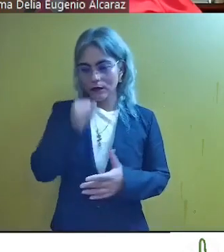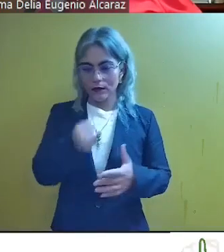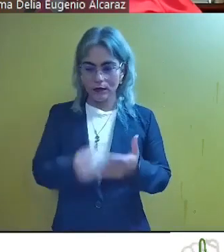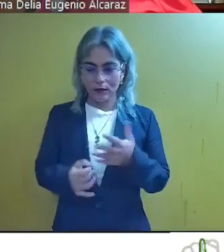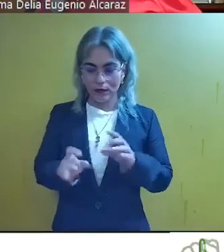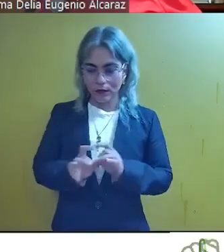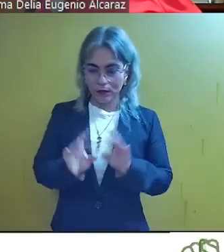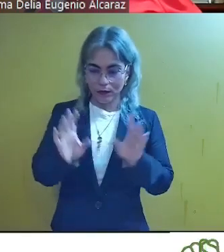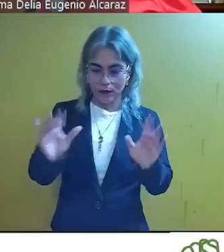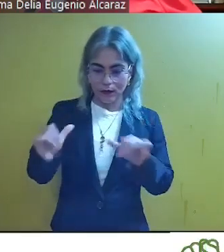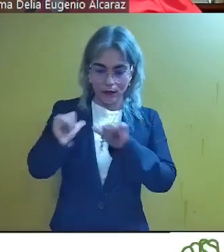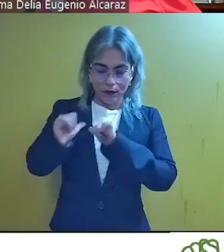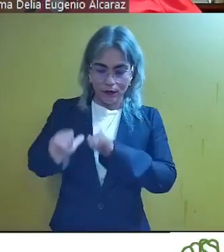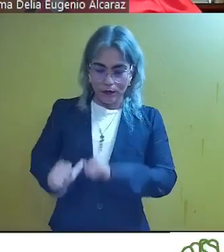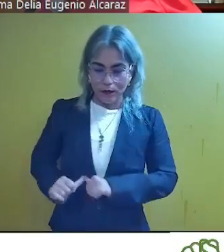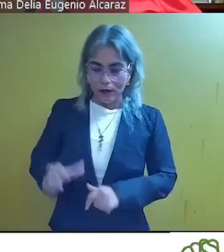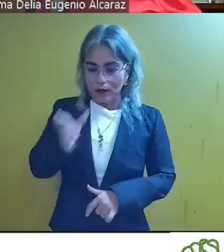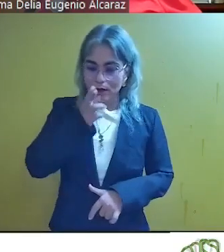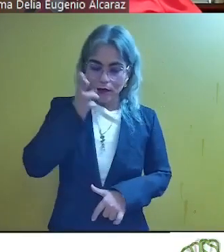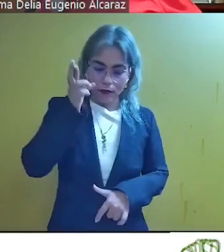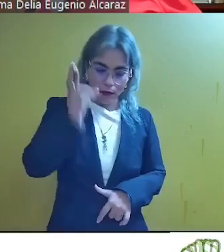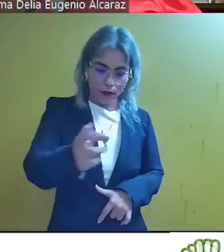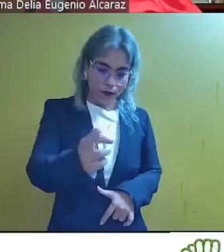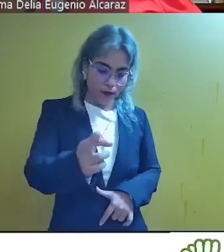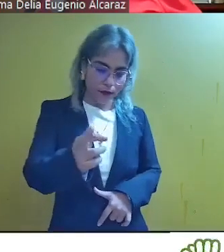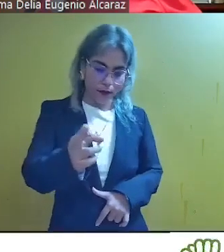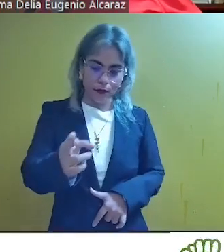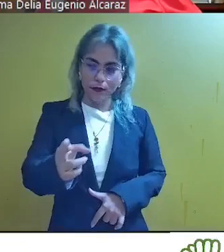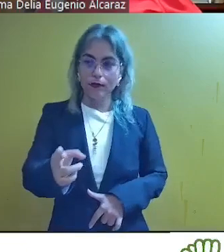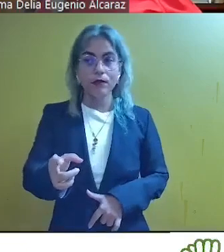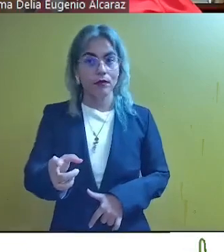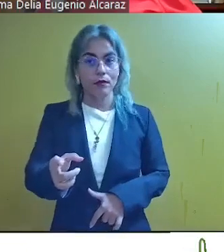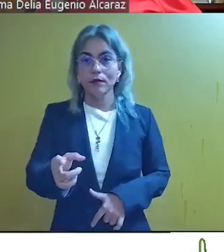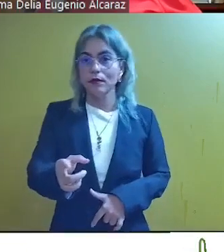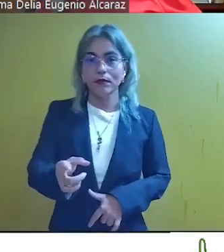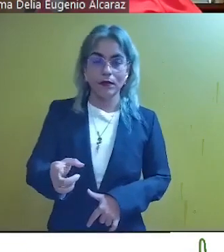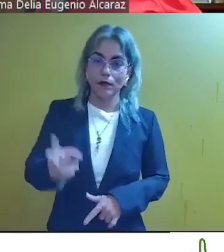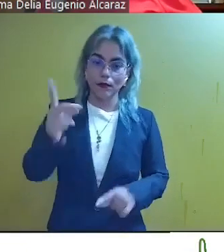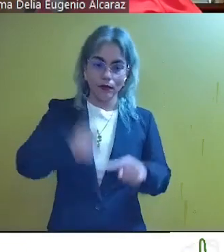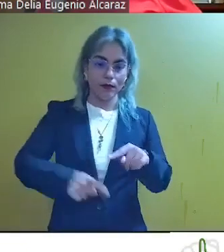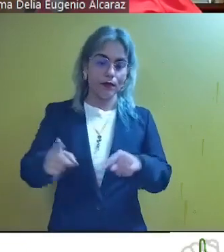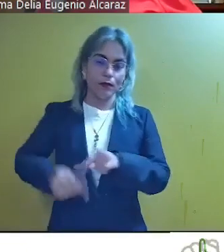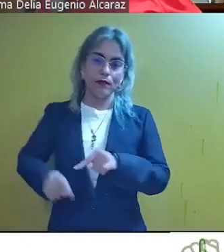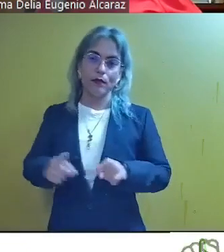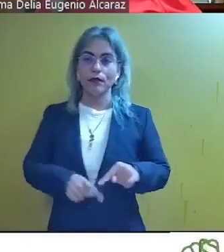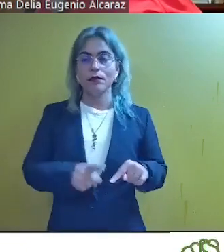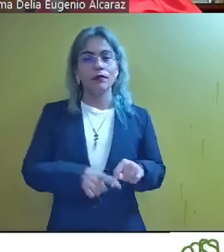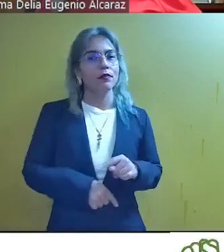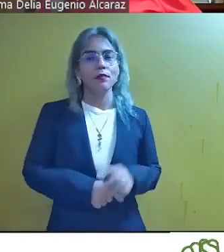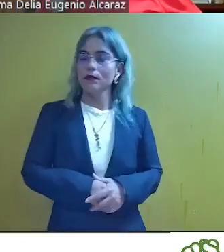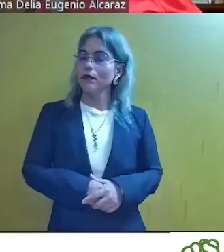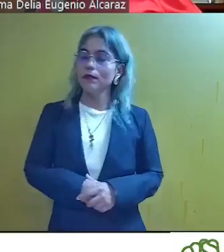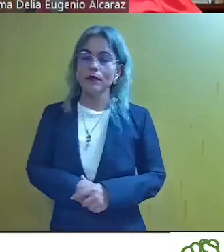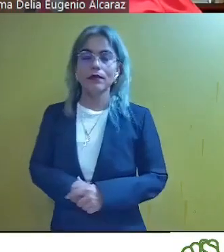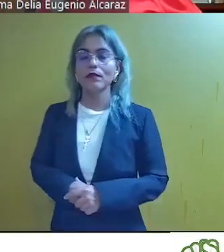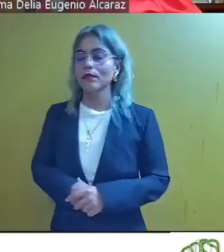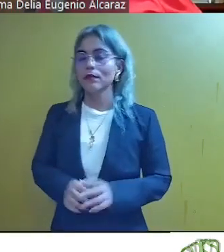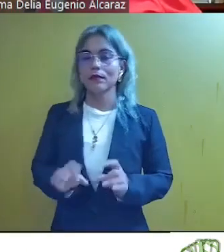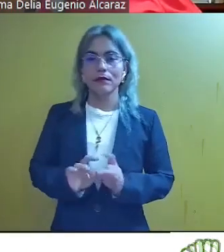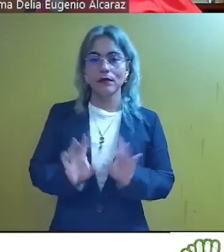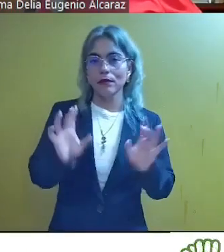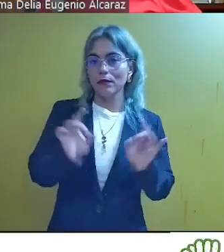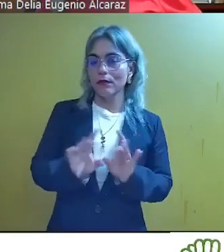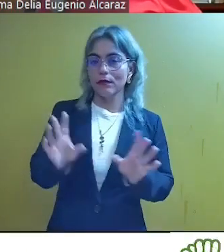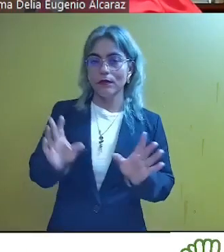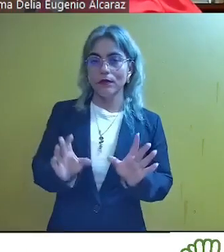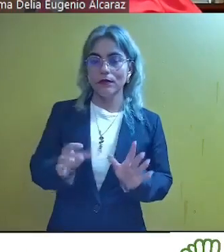la autoridad manifiesta que la resolución incidental no constituye una revocación de la principal, pues obedece al trámite de un incidente de